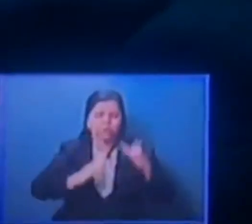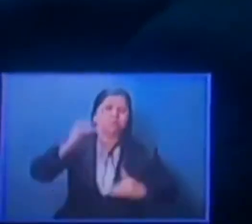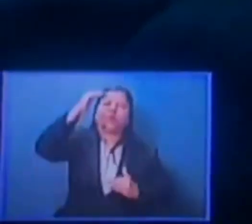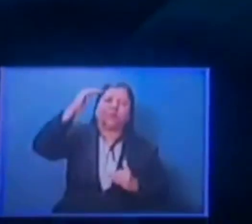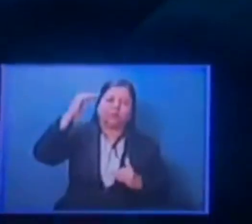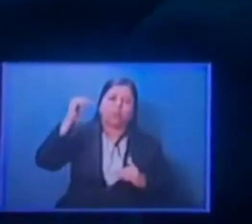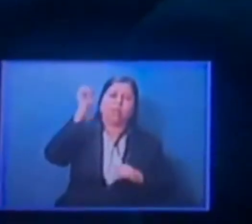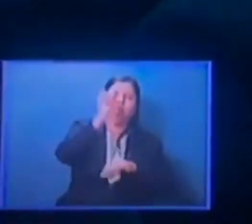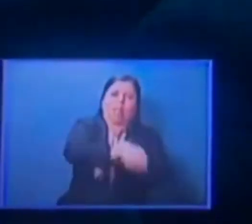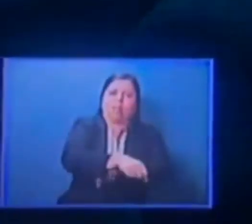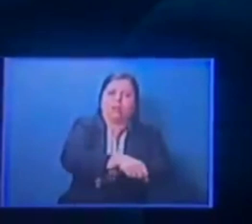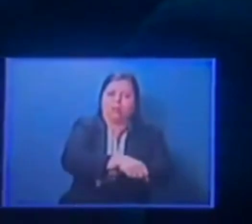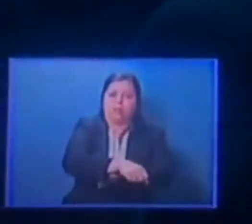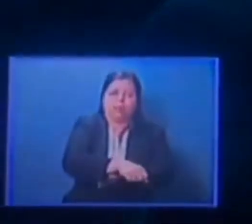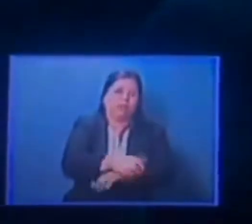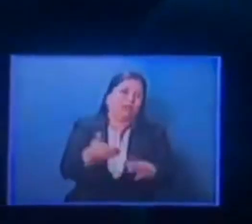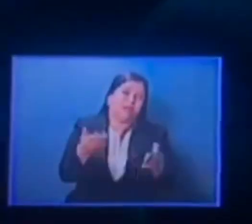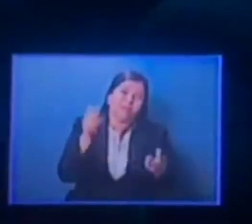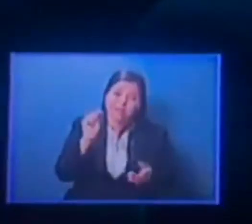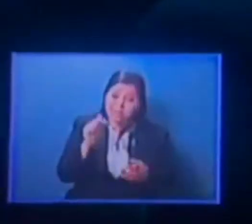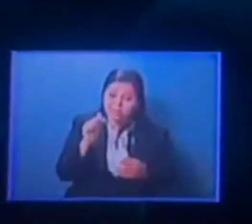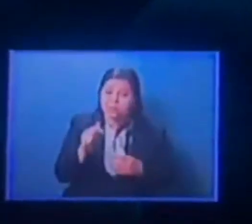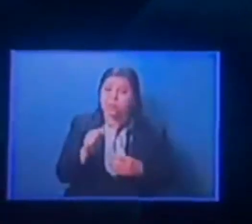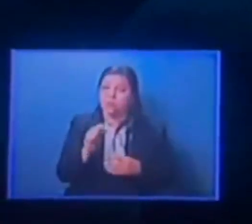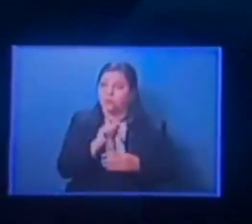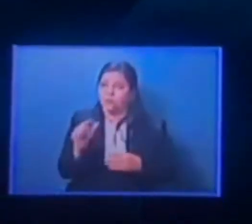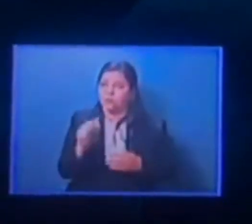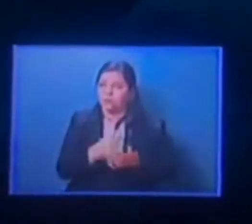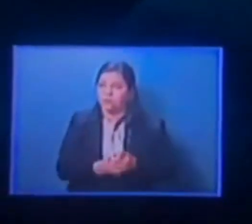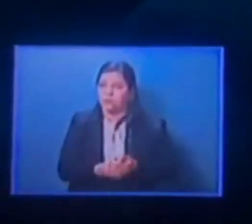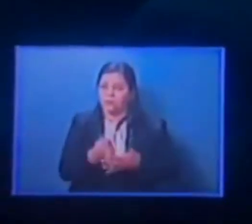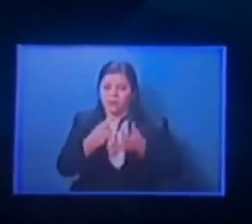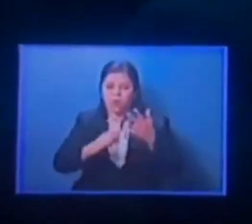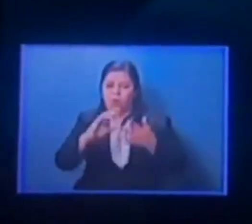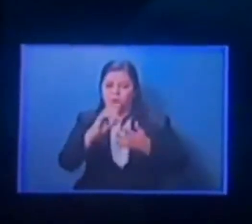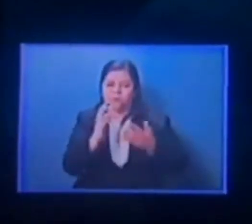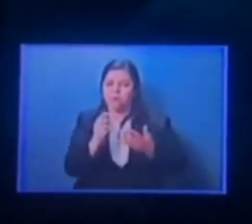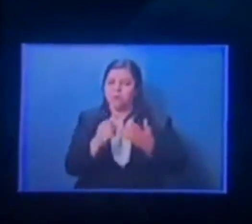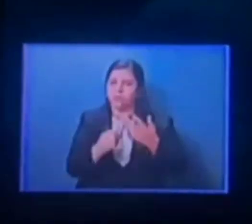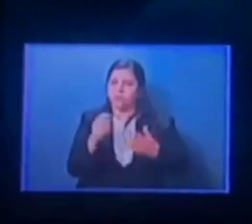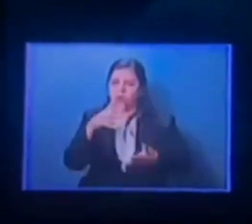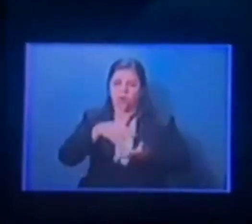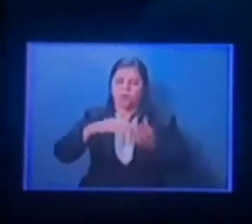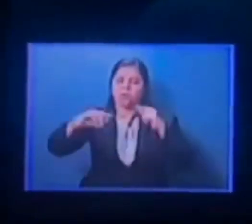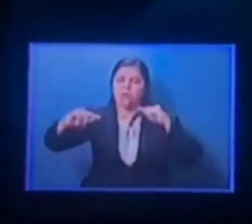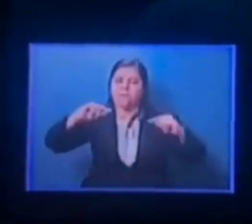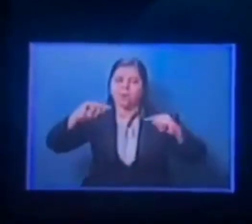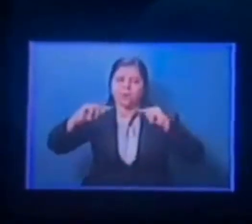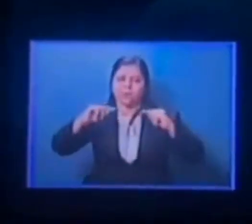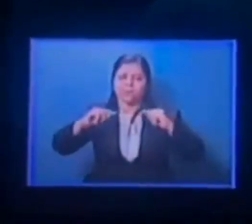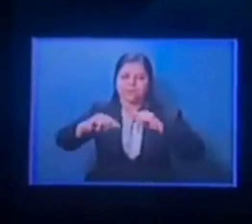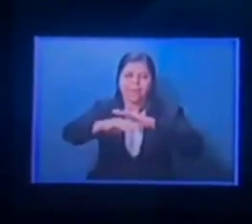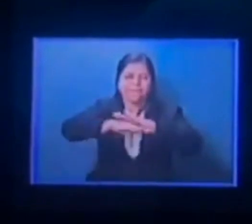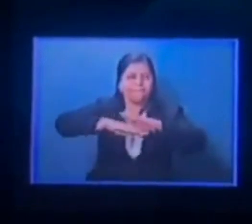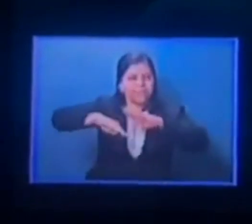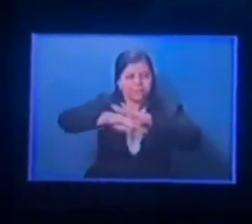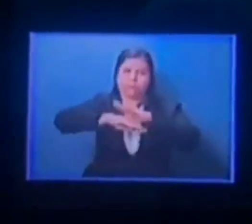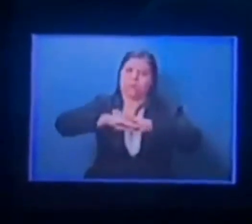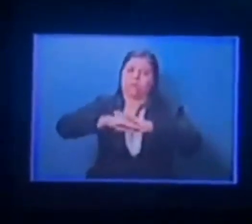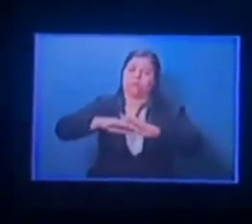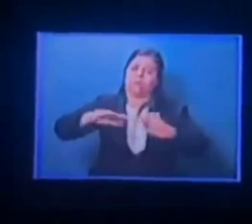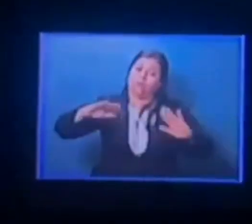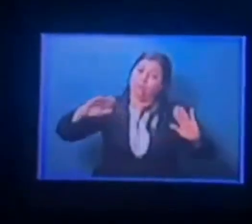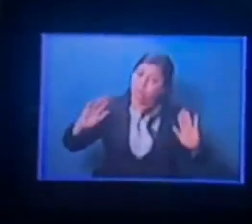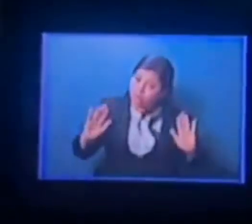Constitución y sus valores. Eso es lo que se conoce como constitucionalismo y democracia sustancial. Por